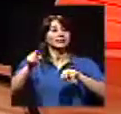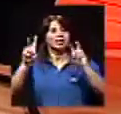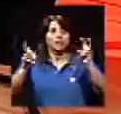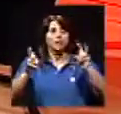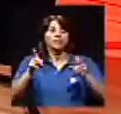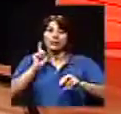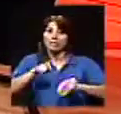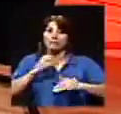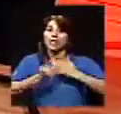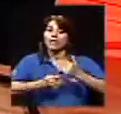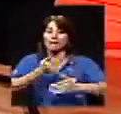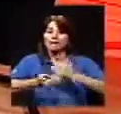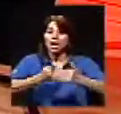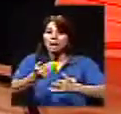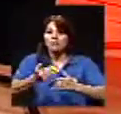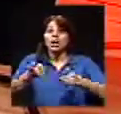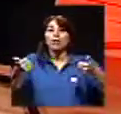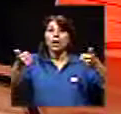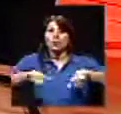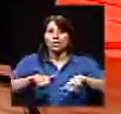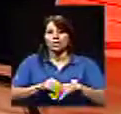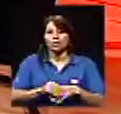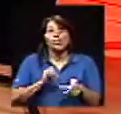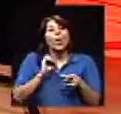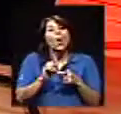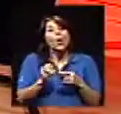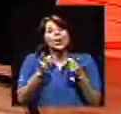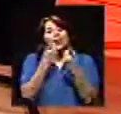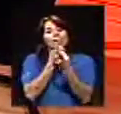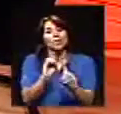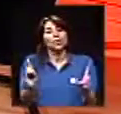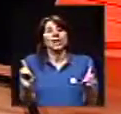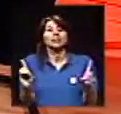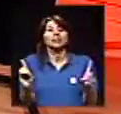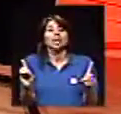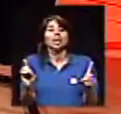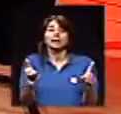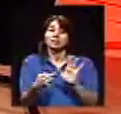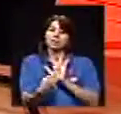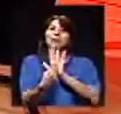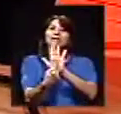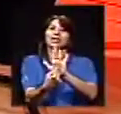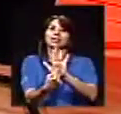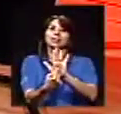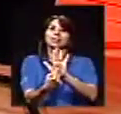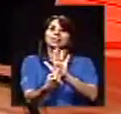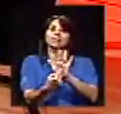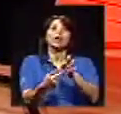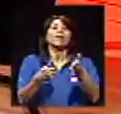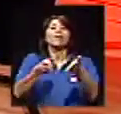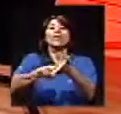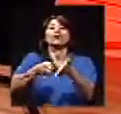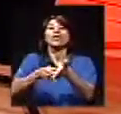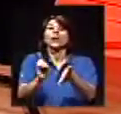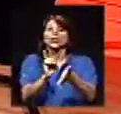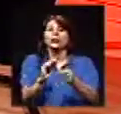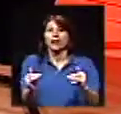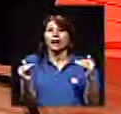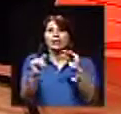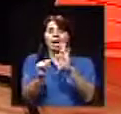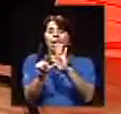tendremos que avanzar a un acuerdo o por lo menos a que la democracia se manifieste votando a nivel de la Asamblea Legislativa.